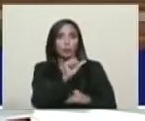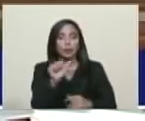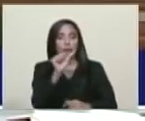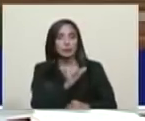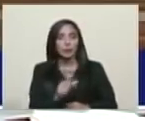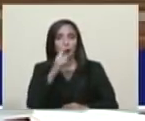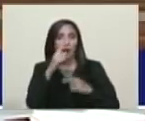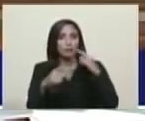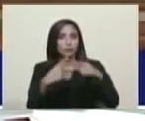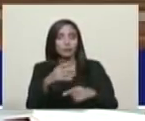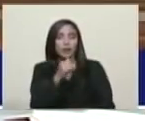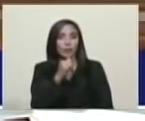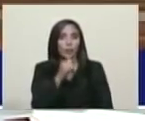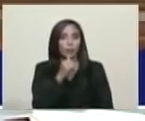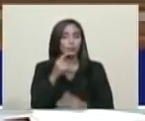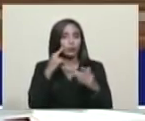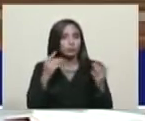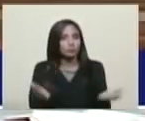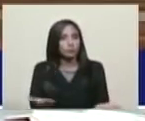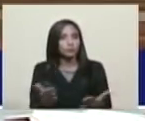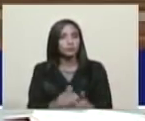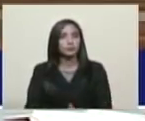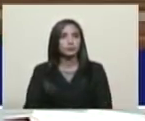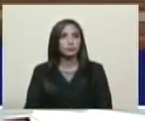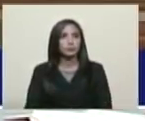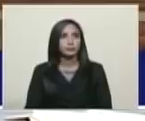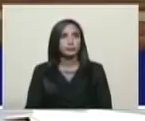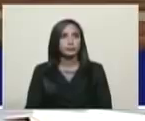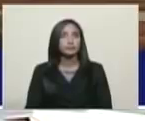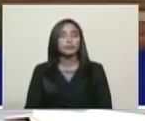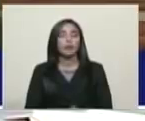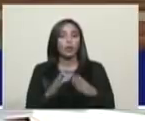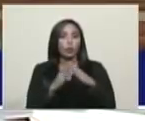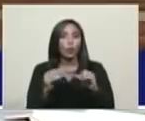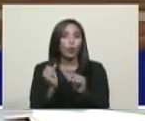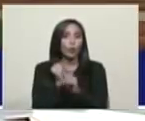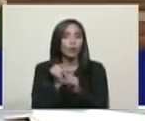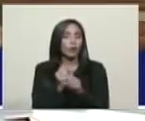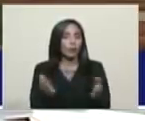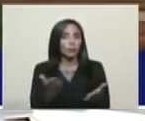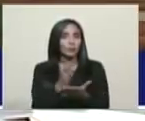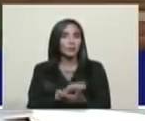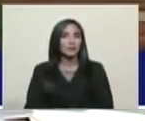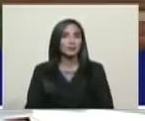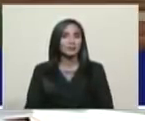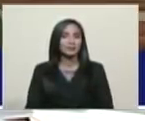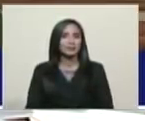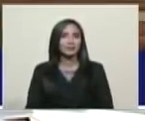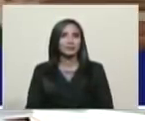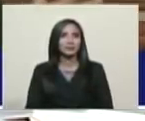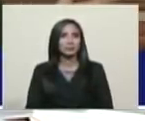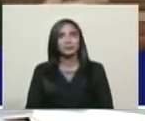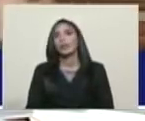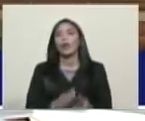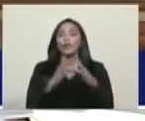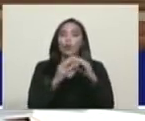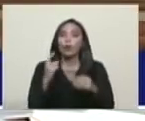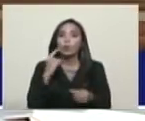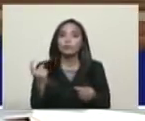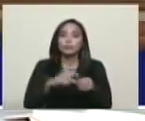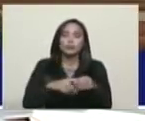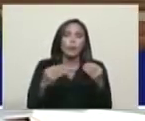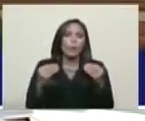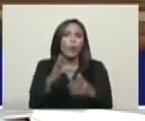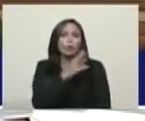y activación de nuevos planes para la misión Chamba Juvenil. Ha sido un milagro Chamba Juvenil. Ha incorporado miles de